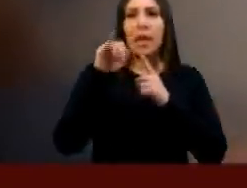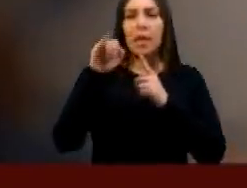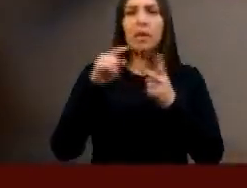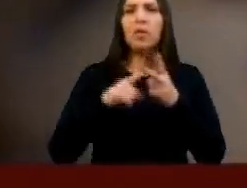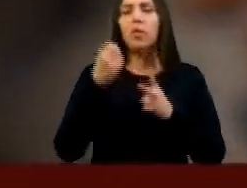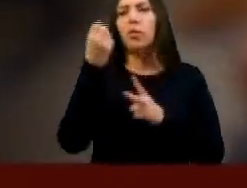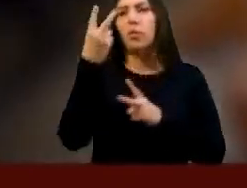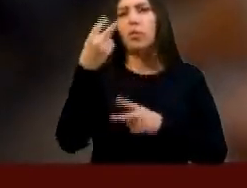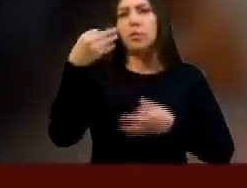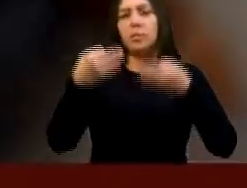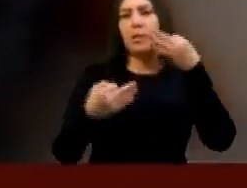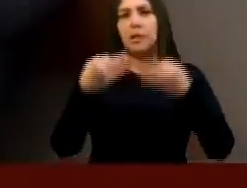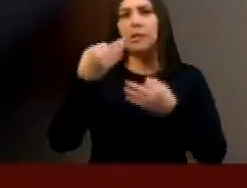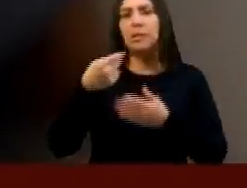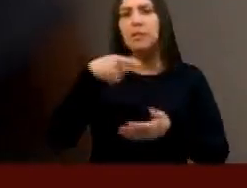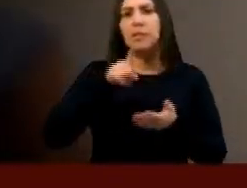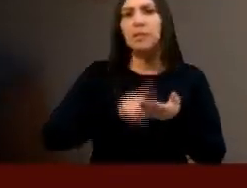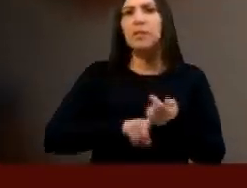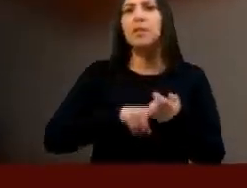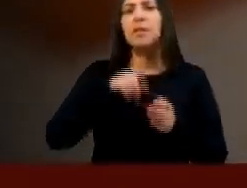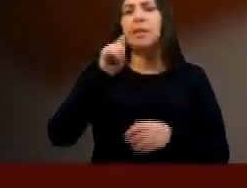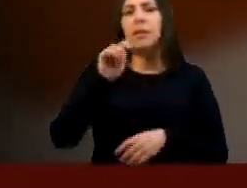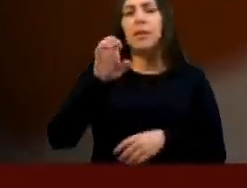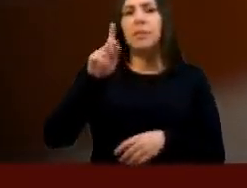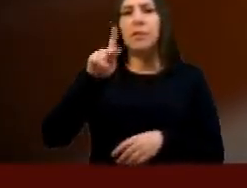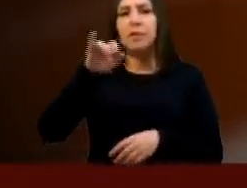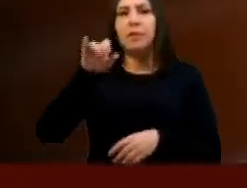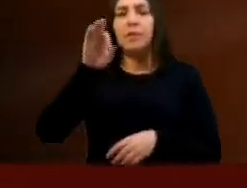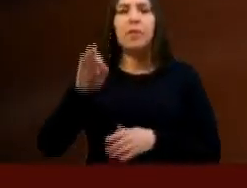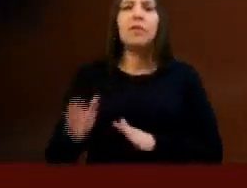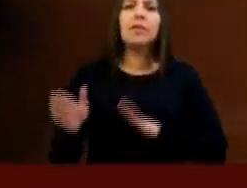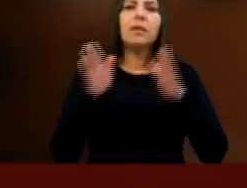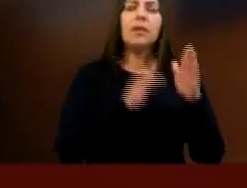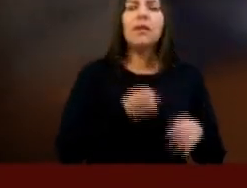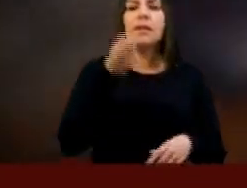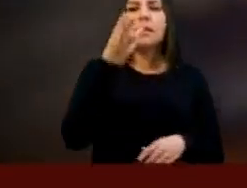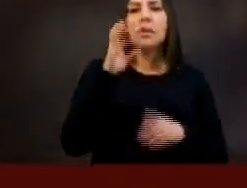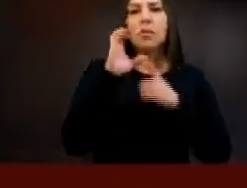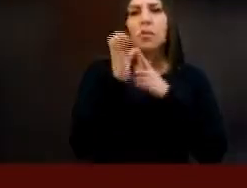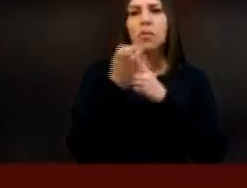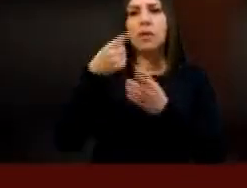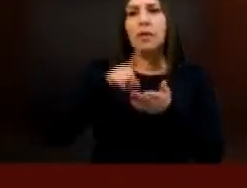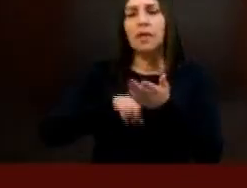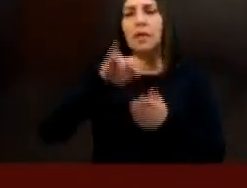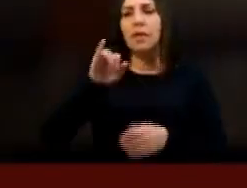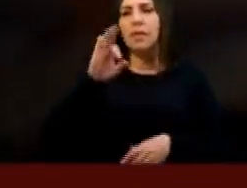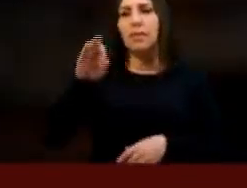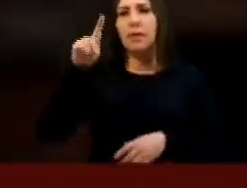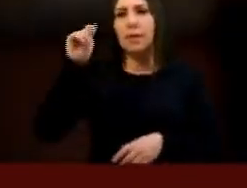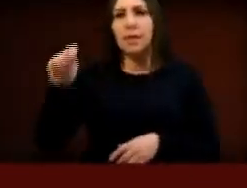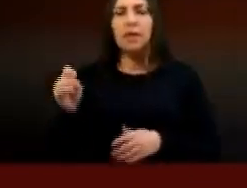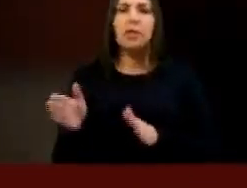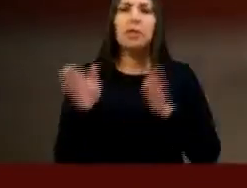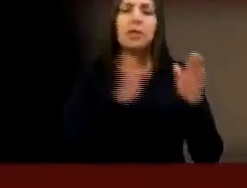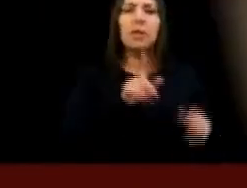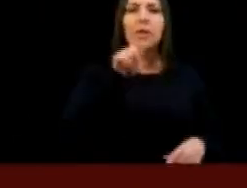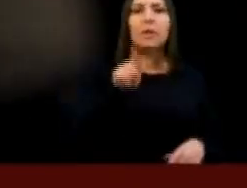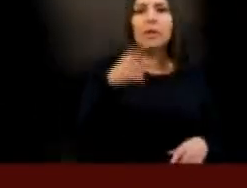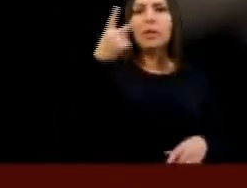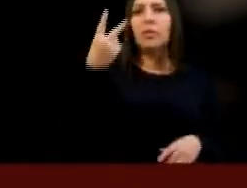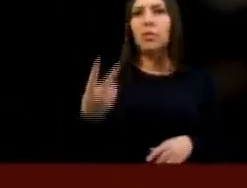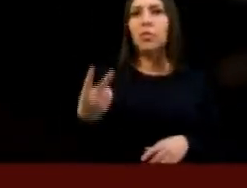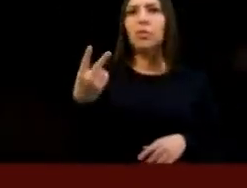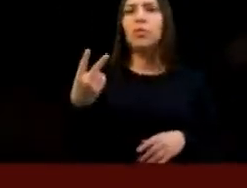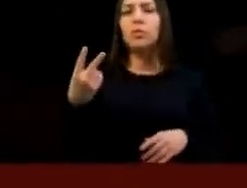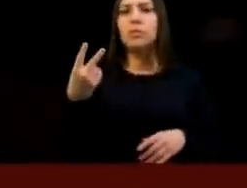40 magistrados regionales y estatales, 3 comisionados del Instituto Federal de Telecomunicaciones y 72 vacantes del